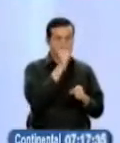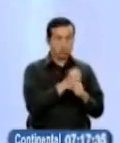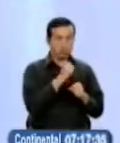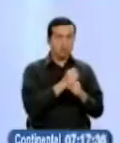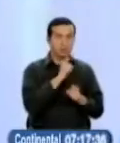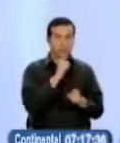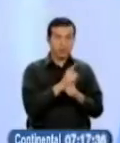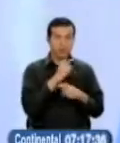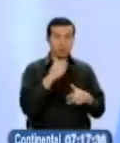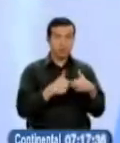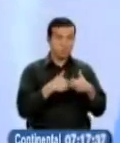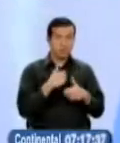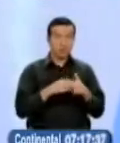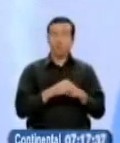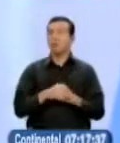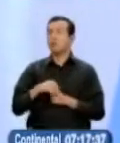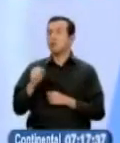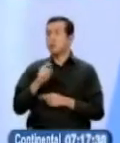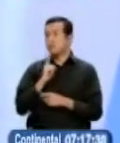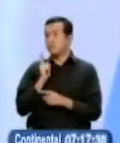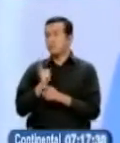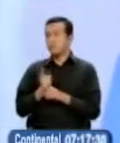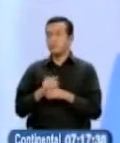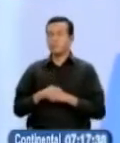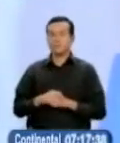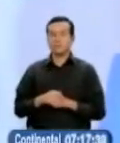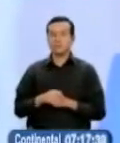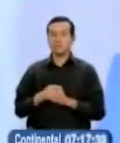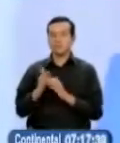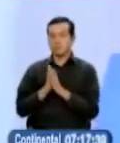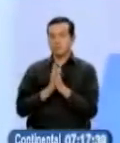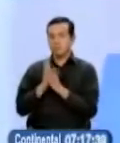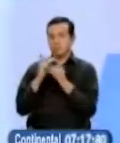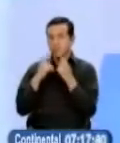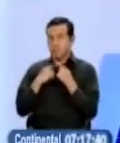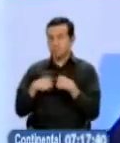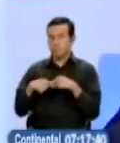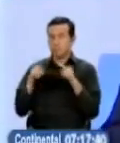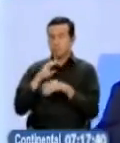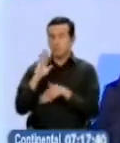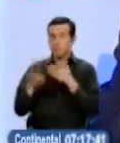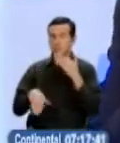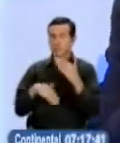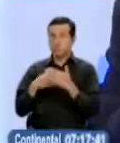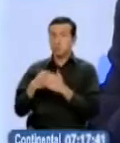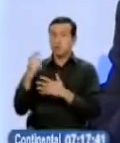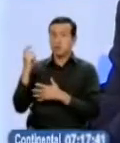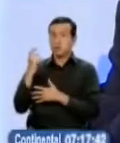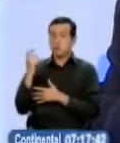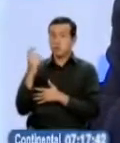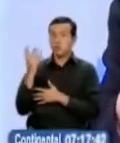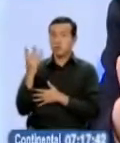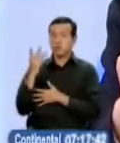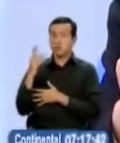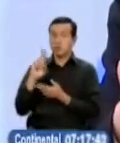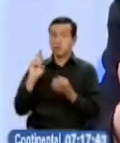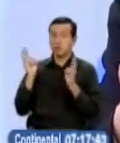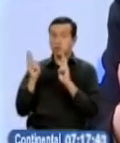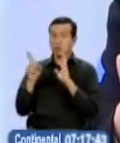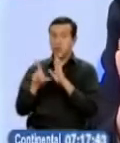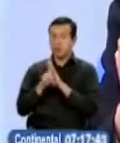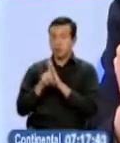que ha habido una afectación. Claro, claro. Pero aprovecharé para decirlo. De todas maneras necesitamos reformar el